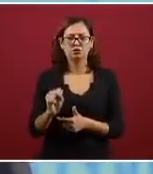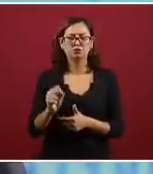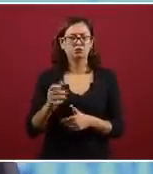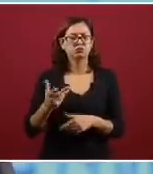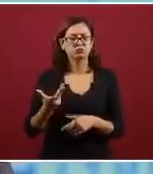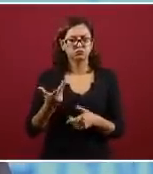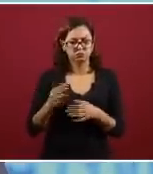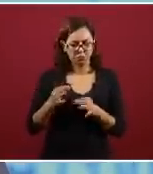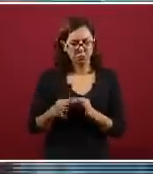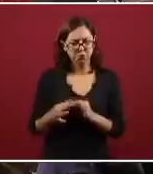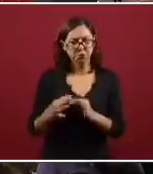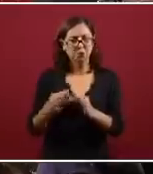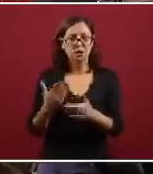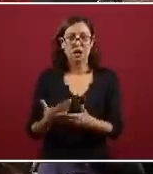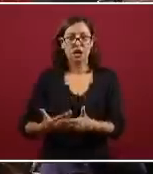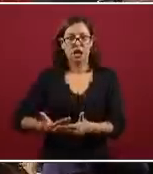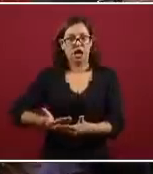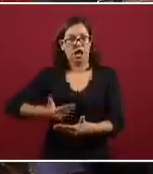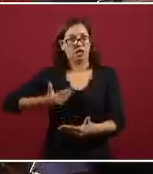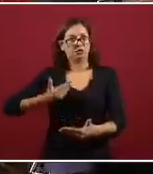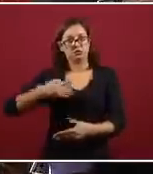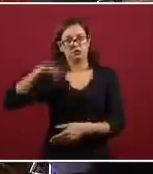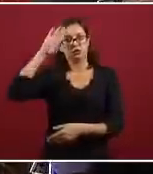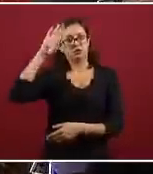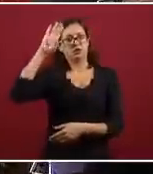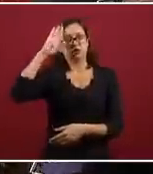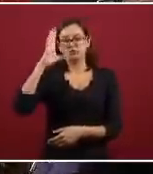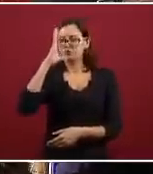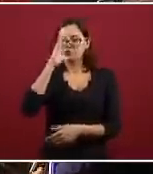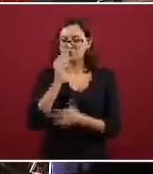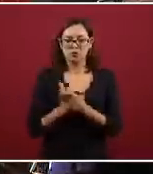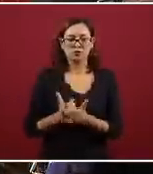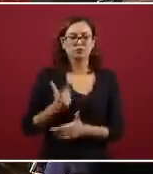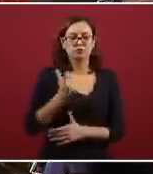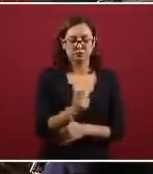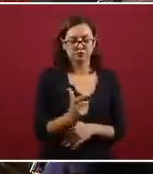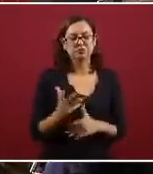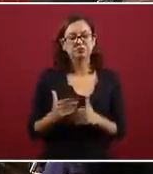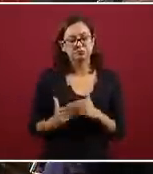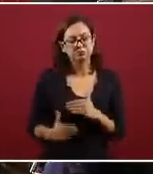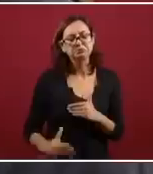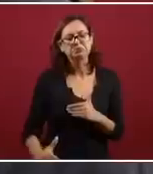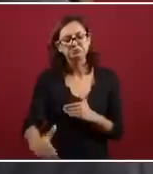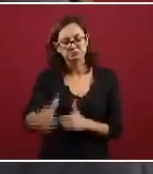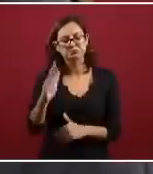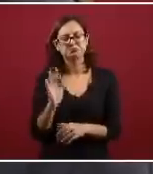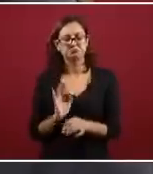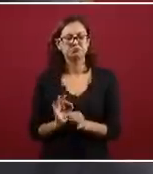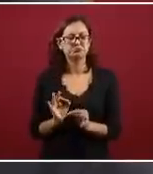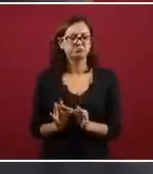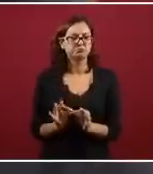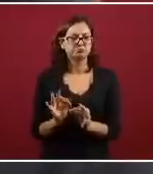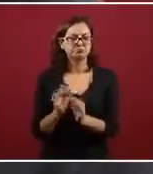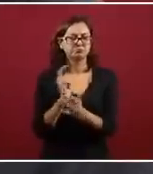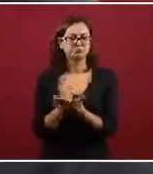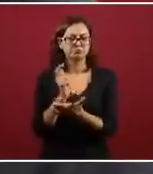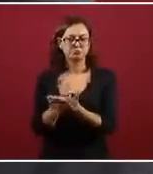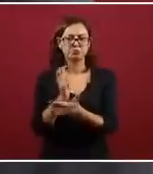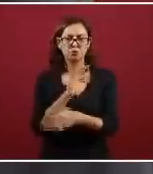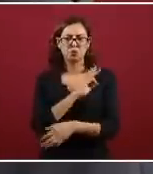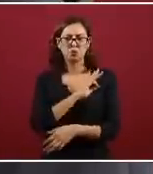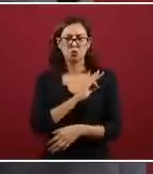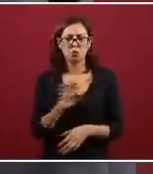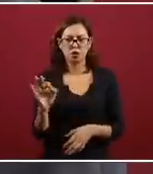insostenibles para la CFE, salvaguardando con ello las futuras afectaciones financieras y comerciales. Si bien